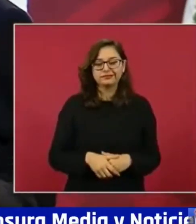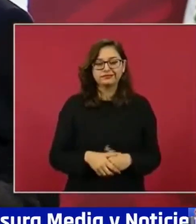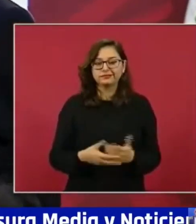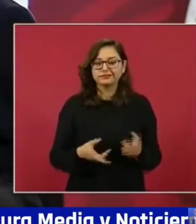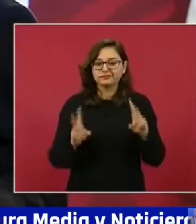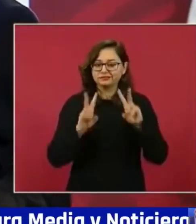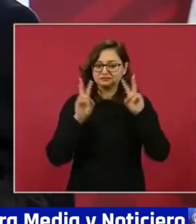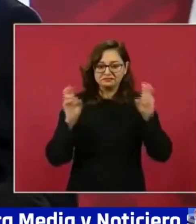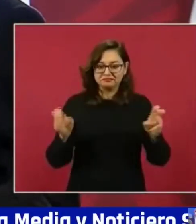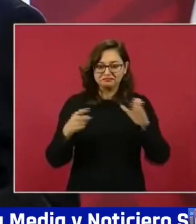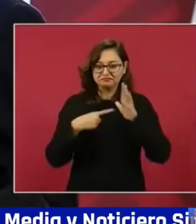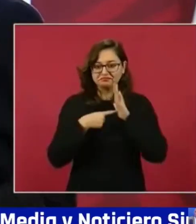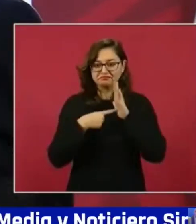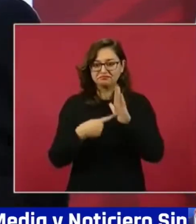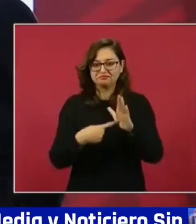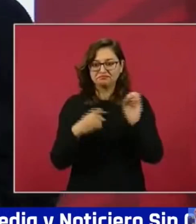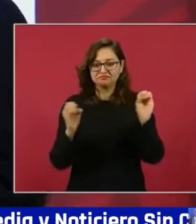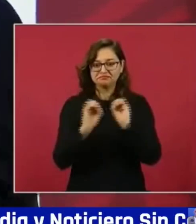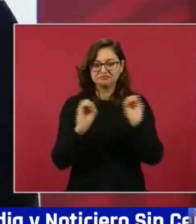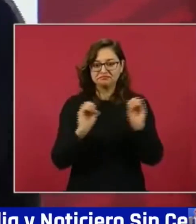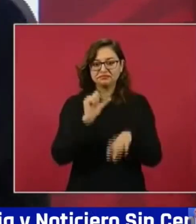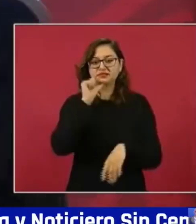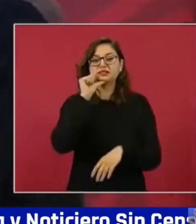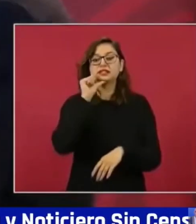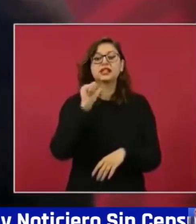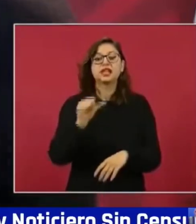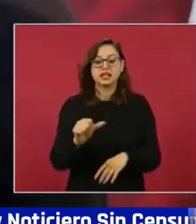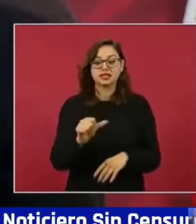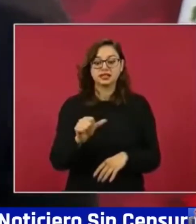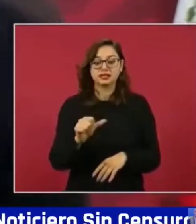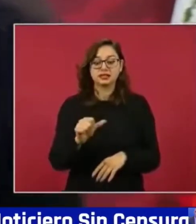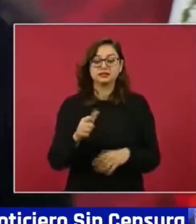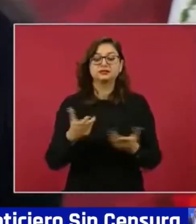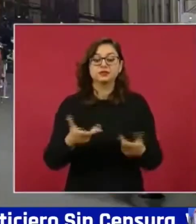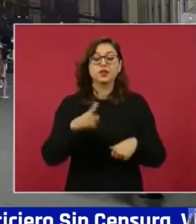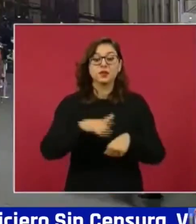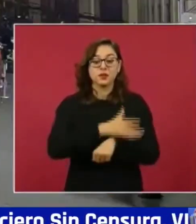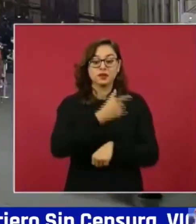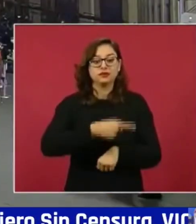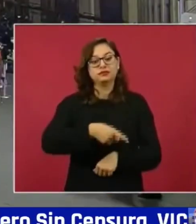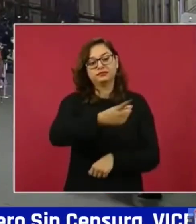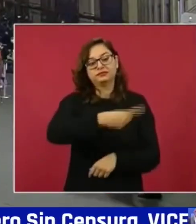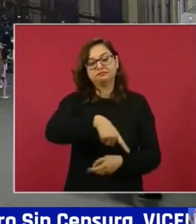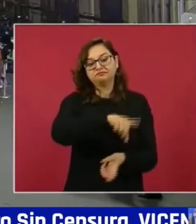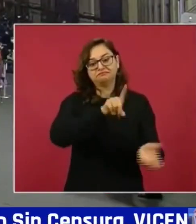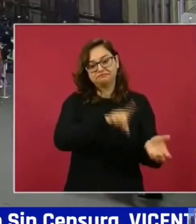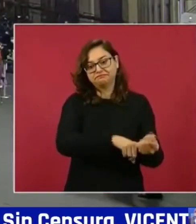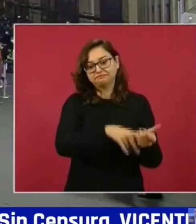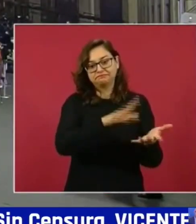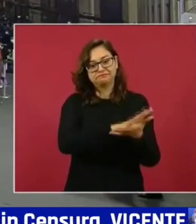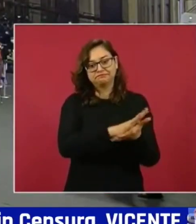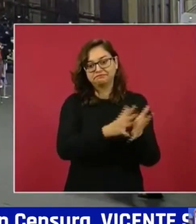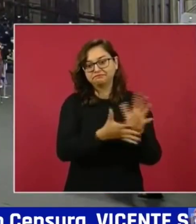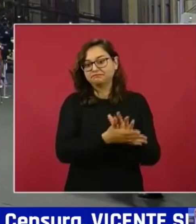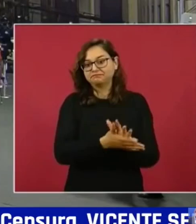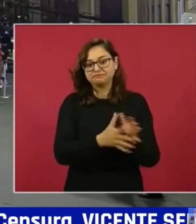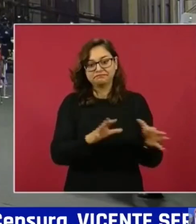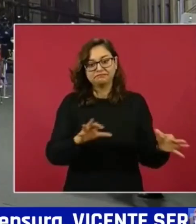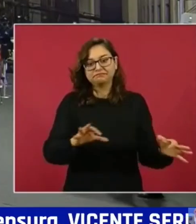no tocan estos temas, porque ellos están implicados, porque